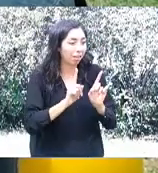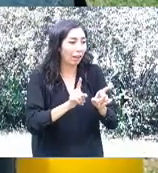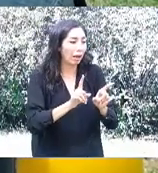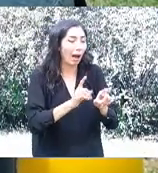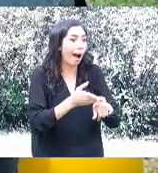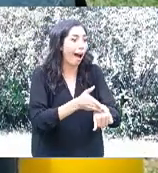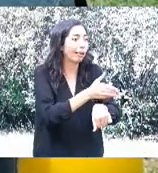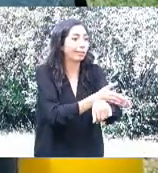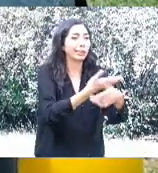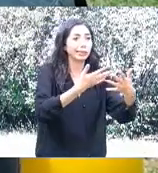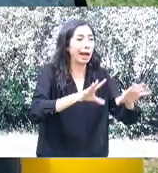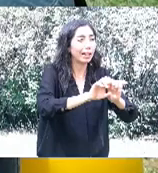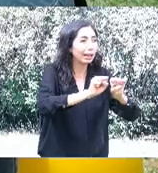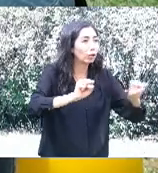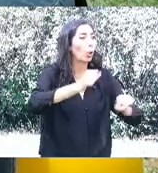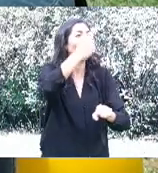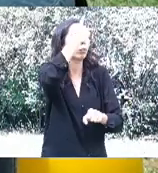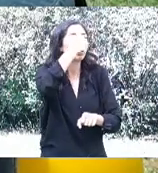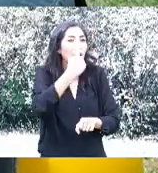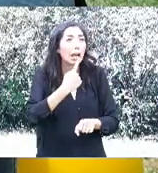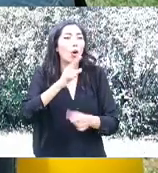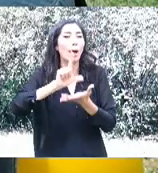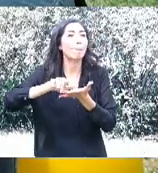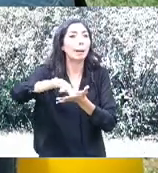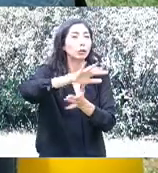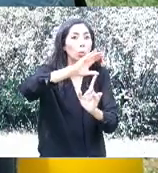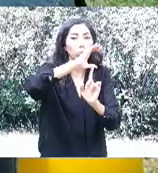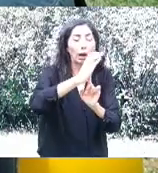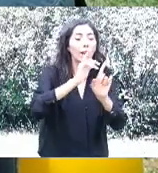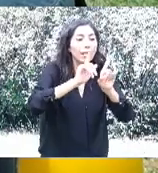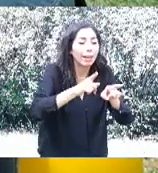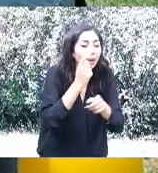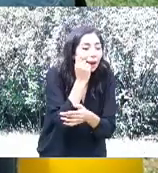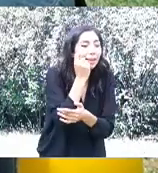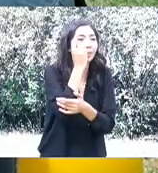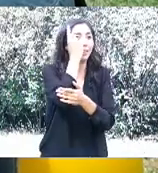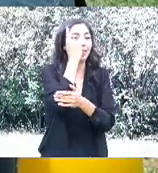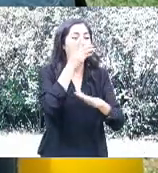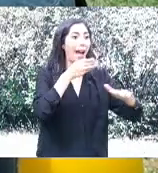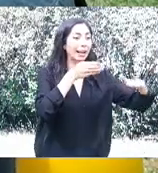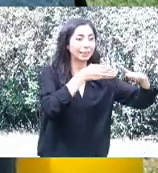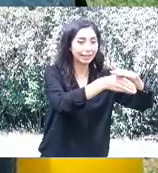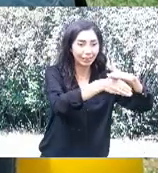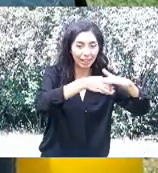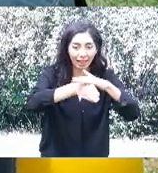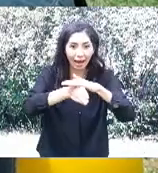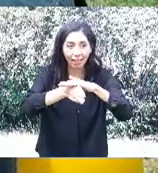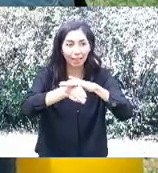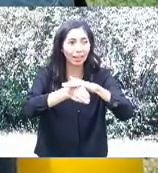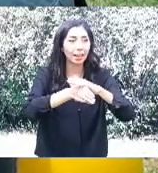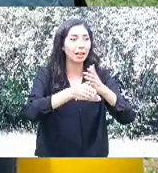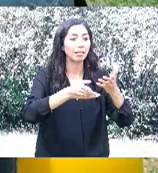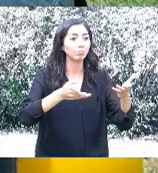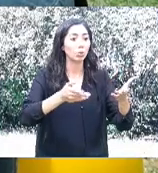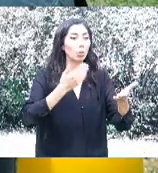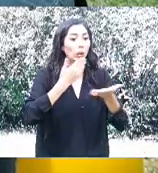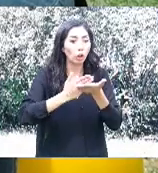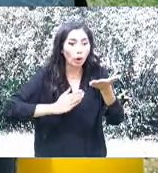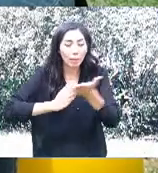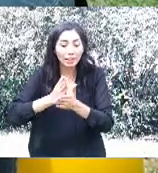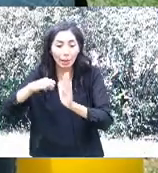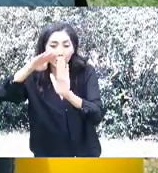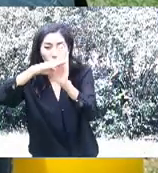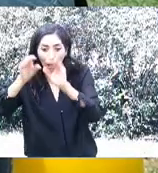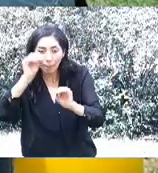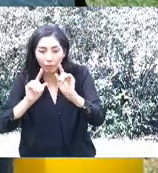esa capacidad de los museos los espacios culturales de entender la accesibilidad desde un inicio de los de los programas y de los proyectos